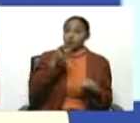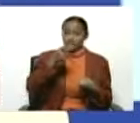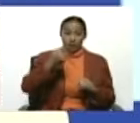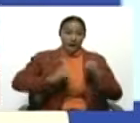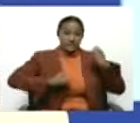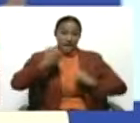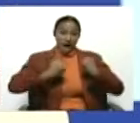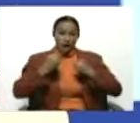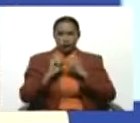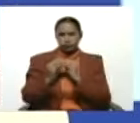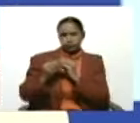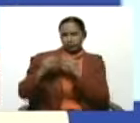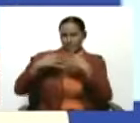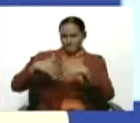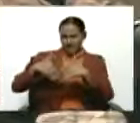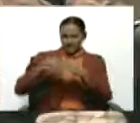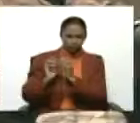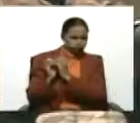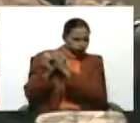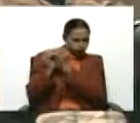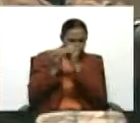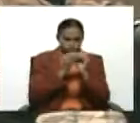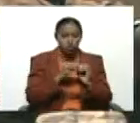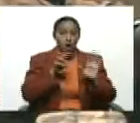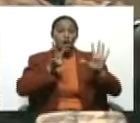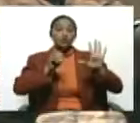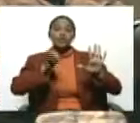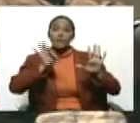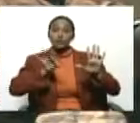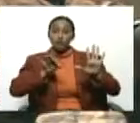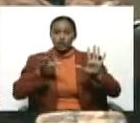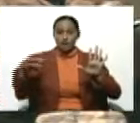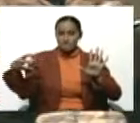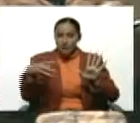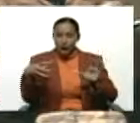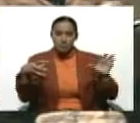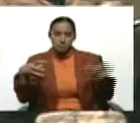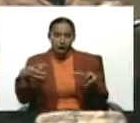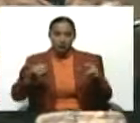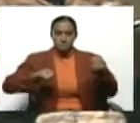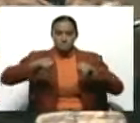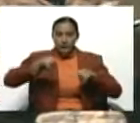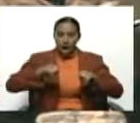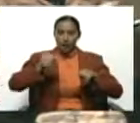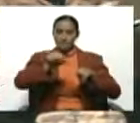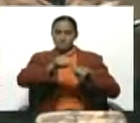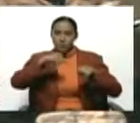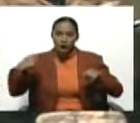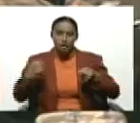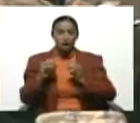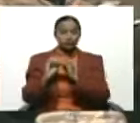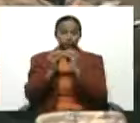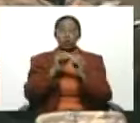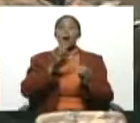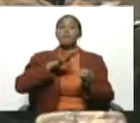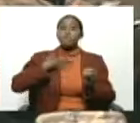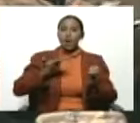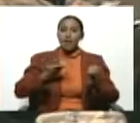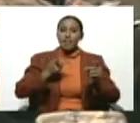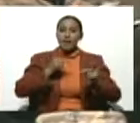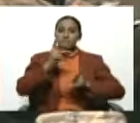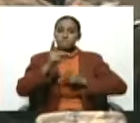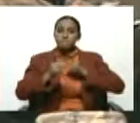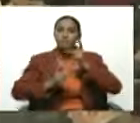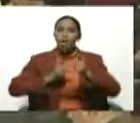ejemplo con menos de 80% de las piezas que sean nacionales producidas en el país entonces va a estar